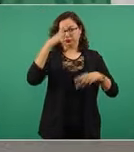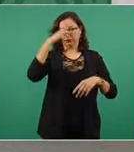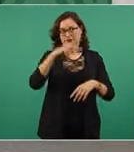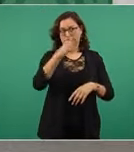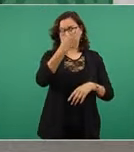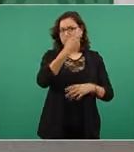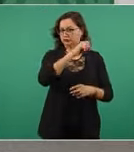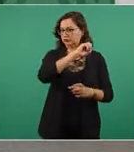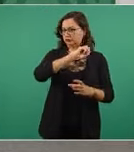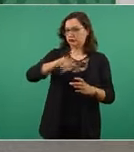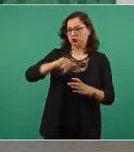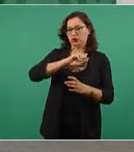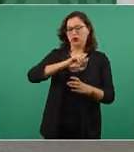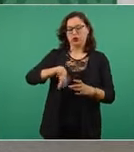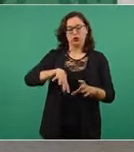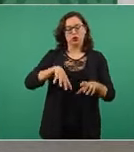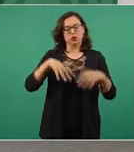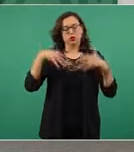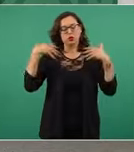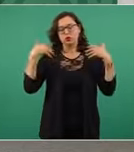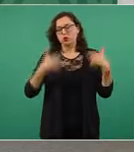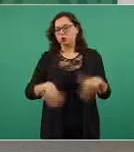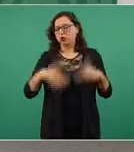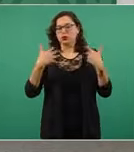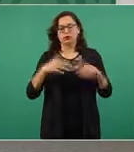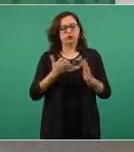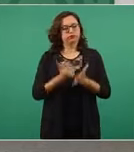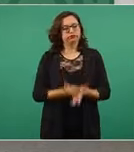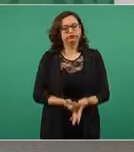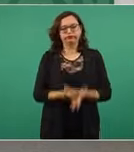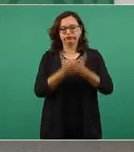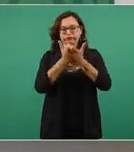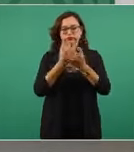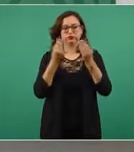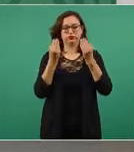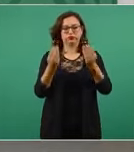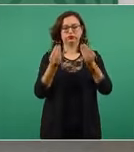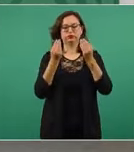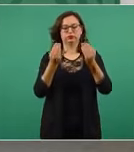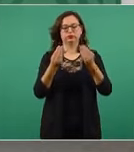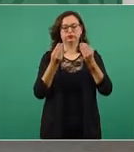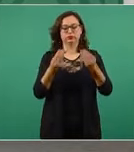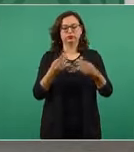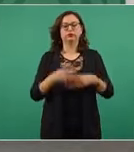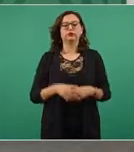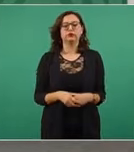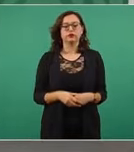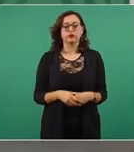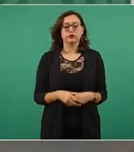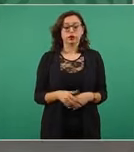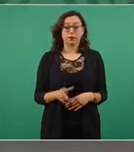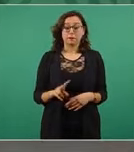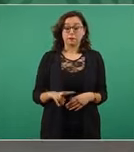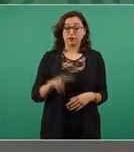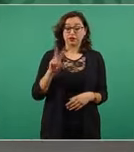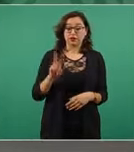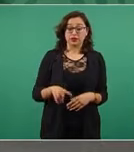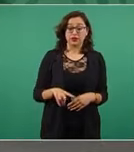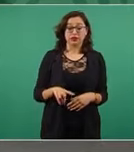Es la fuente principal de financiamiento para